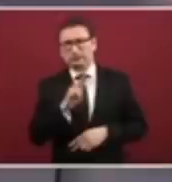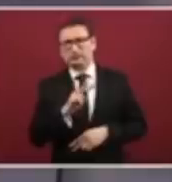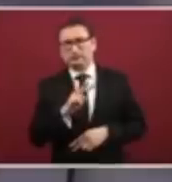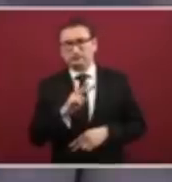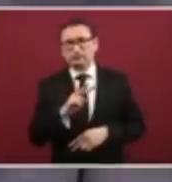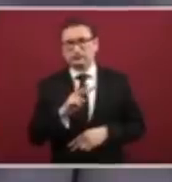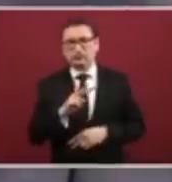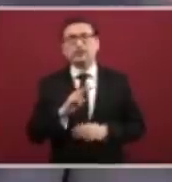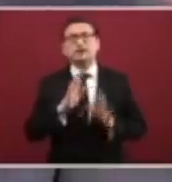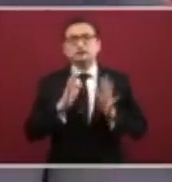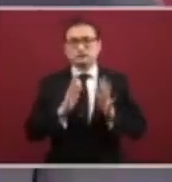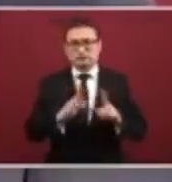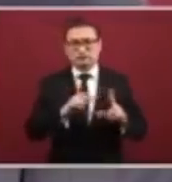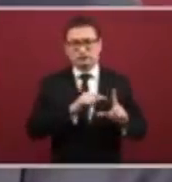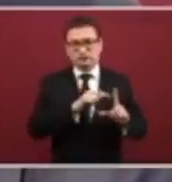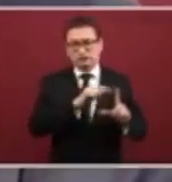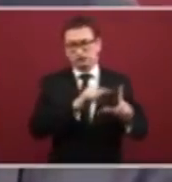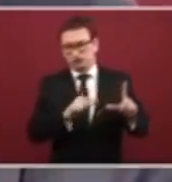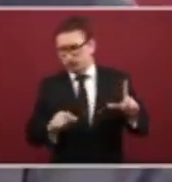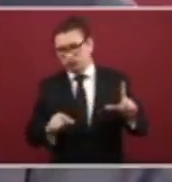Ya se estabilizó